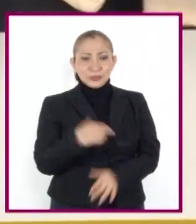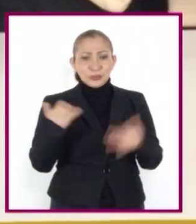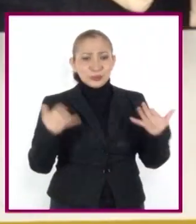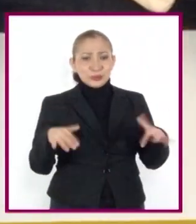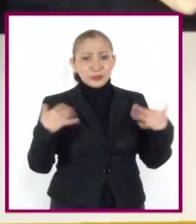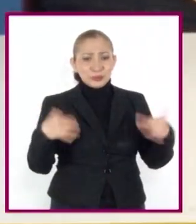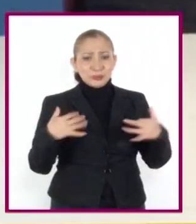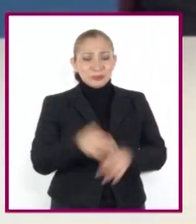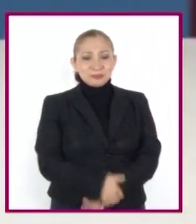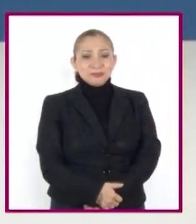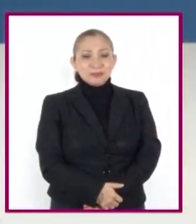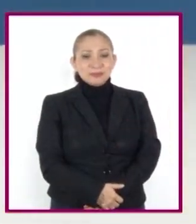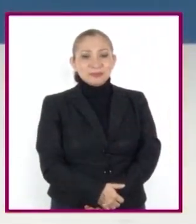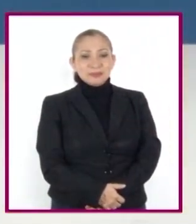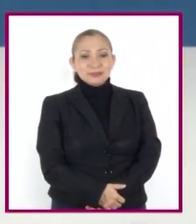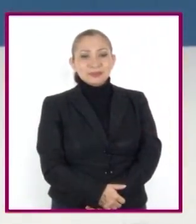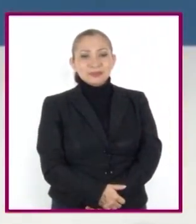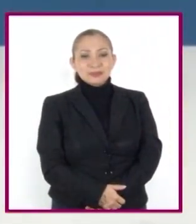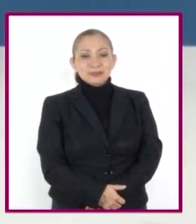¡Wow!